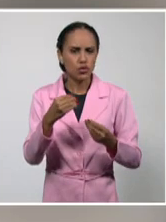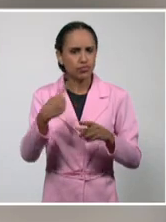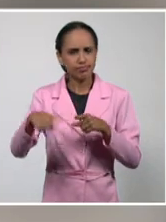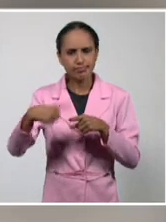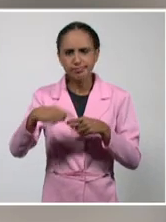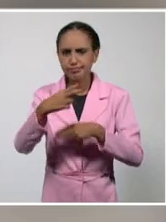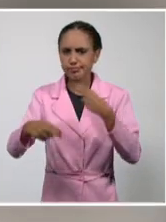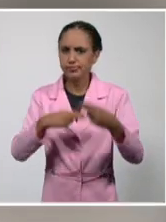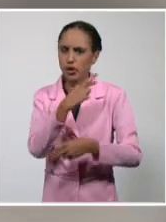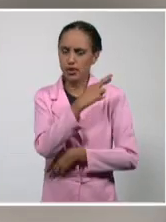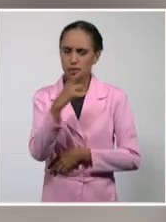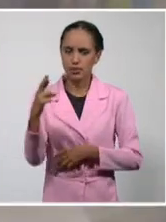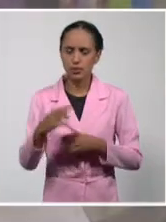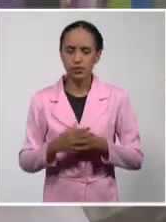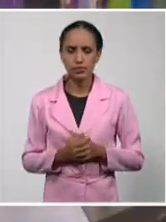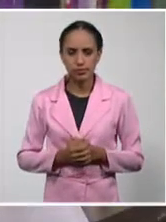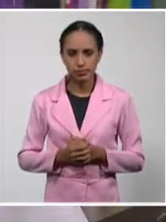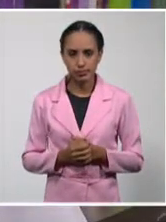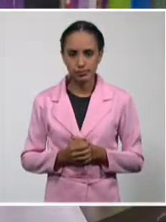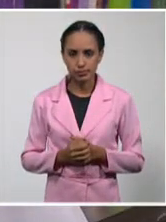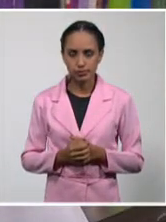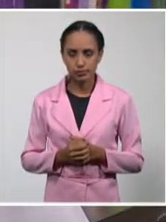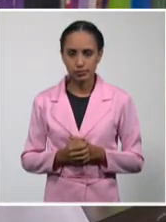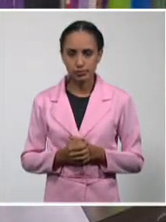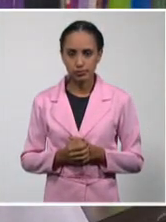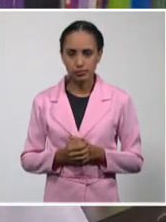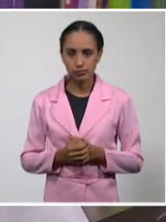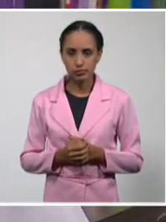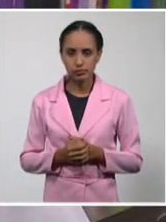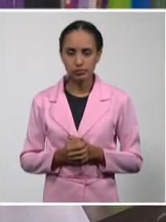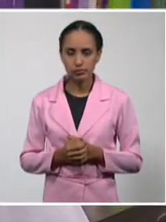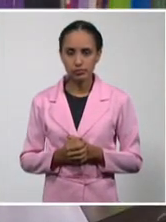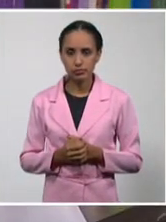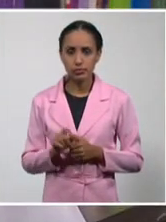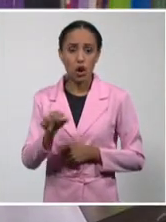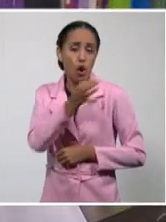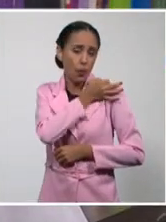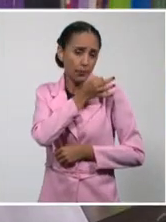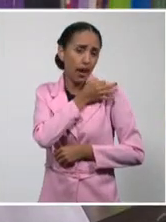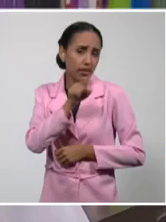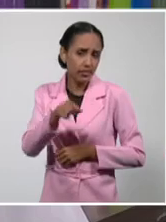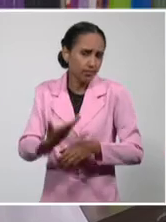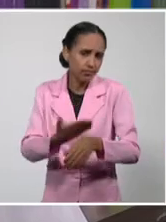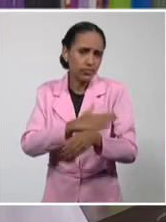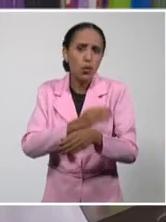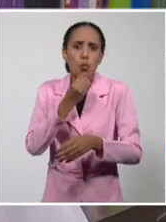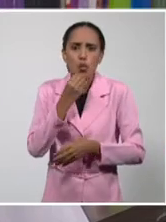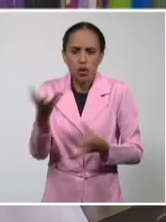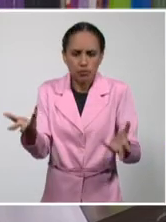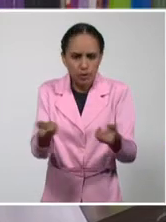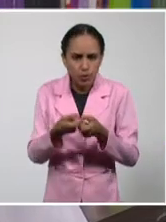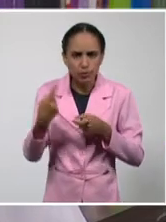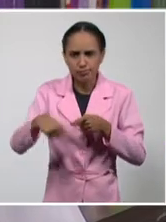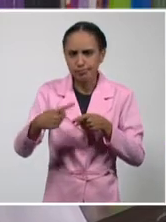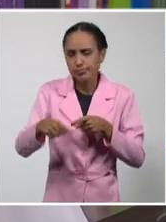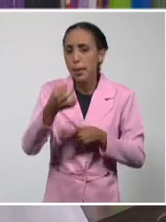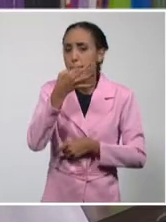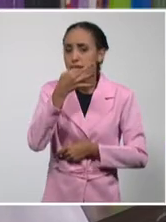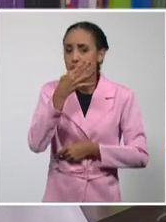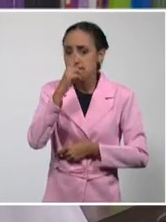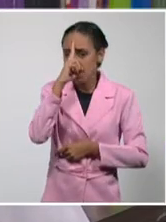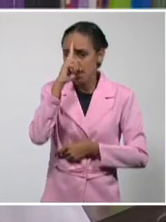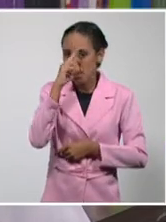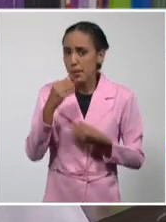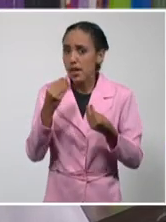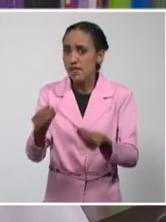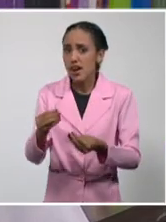el comandante Sergio del Valle pudieron reunir medicinas para llevar a la sierra. En el 56 los